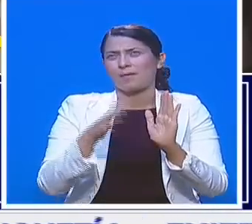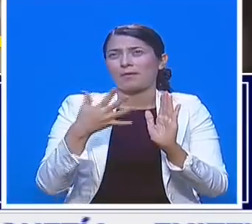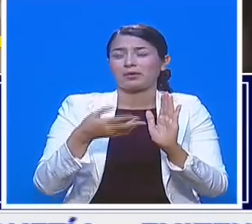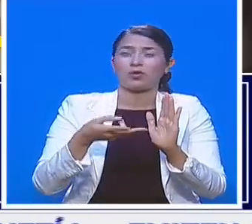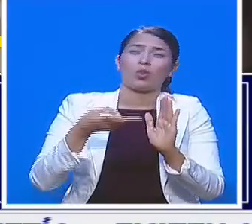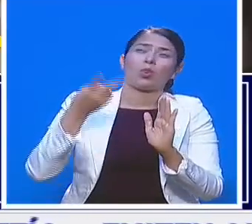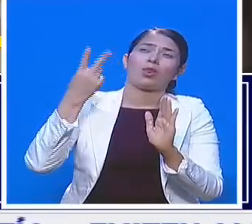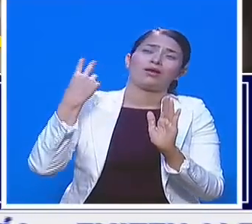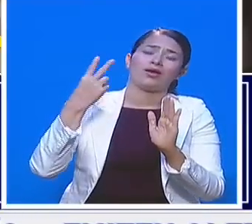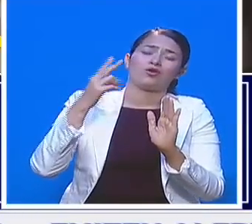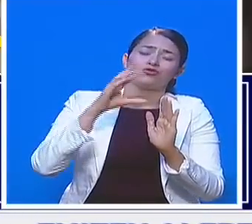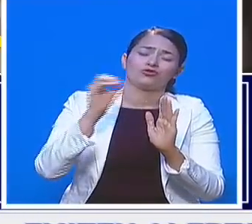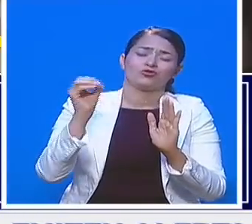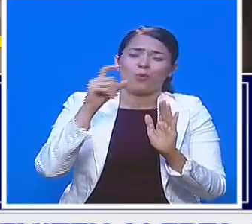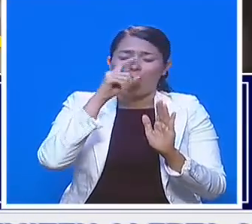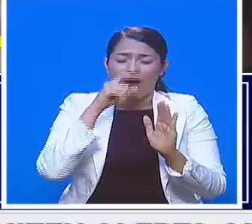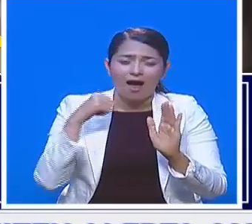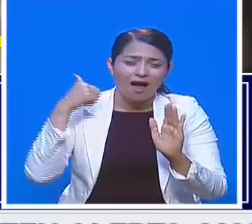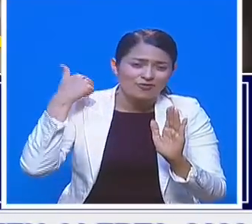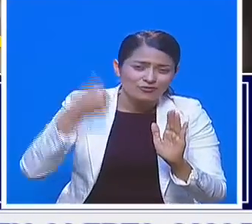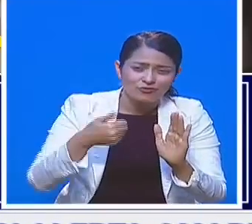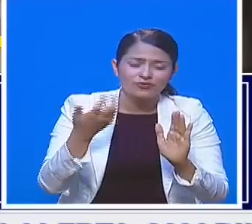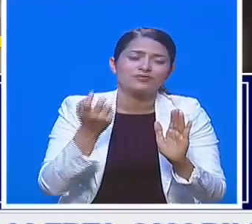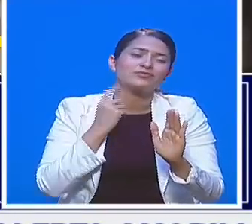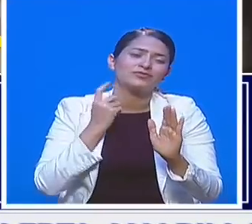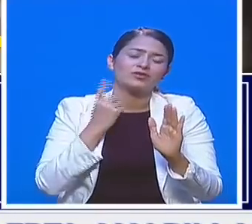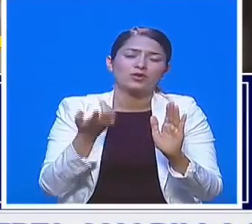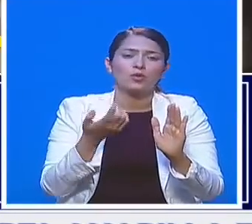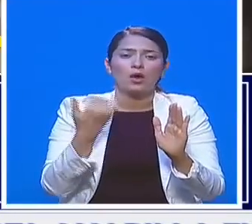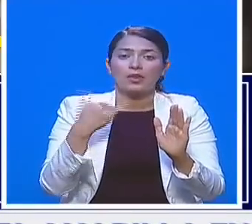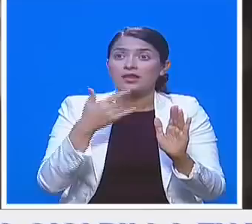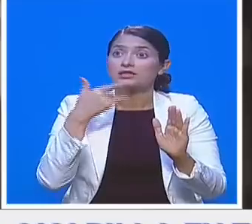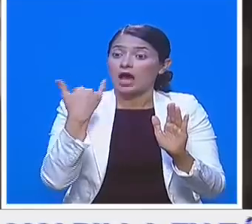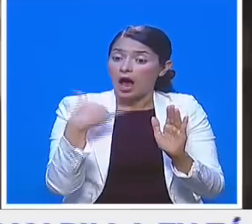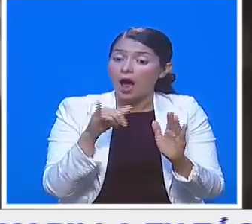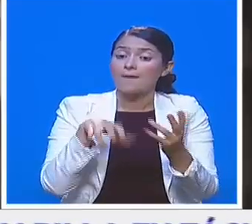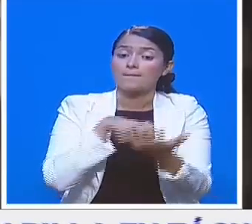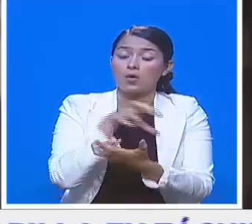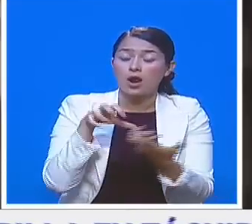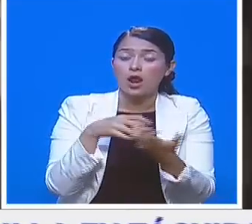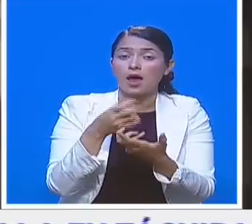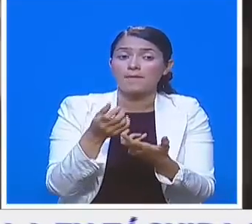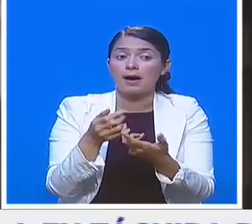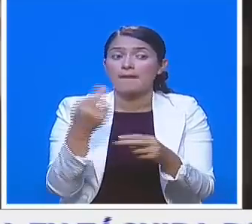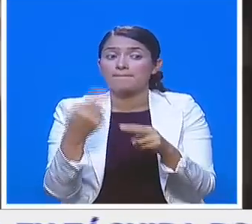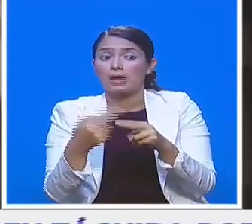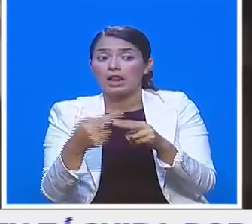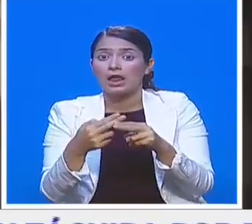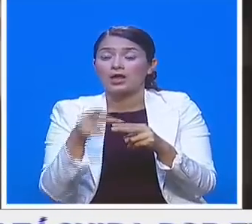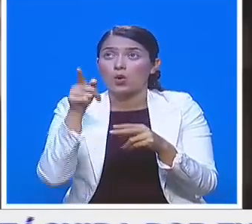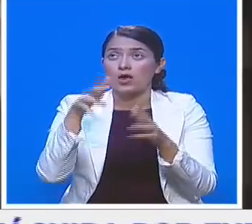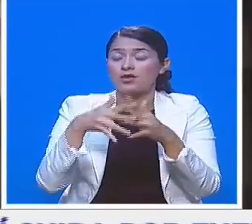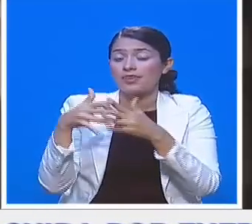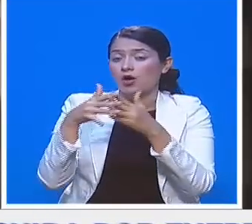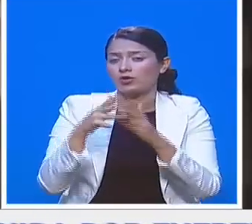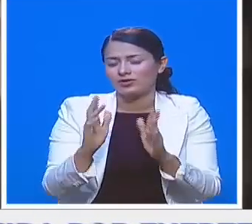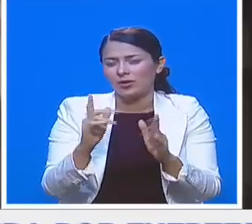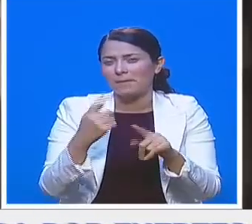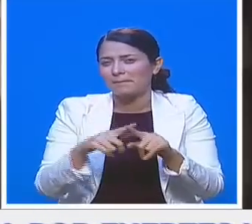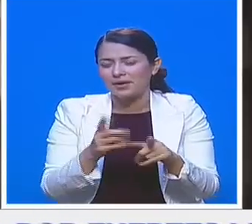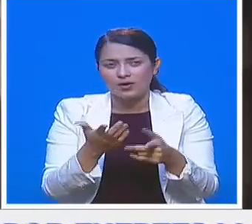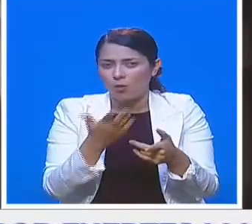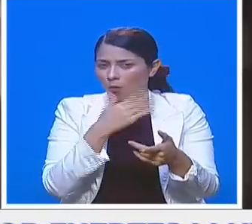siglos, alegando que hay un problema de seguridad nacional inminente para el país, del cual no ha presentado